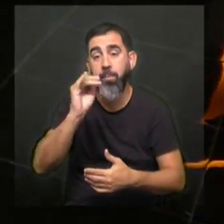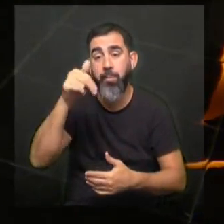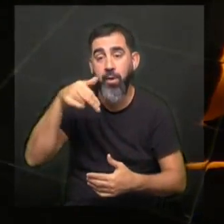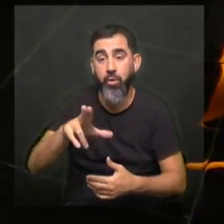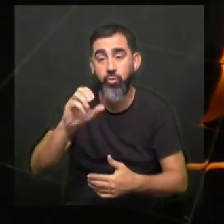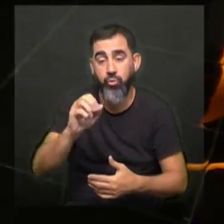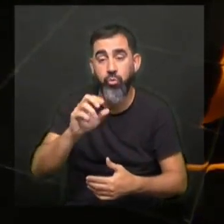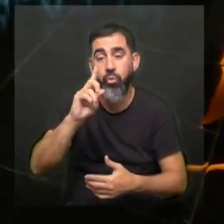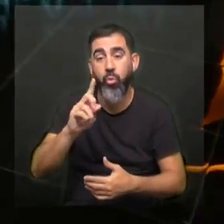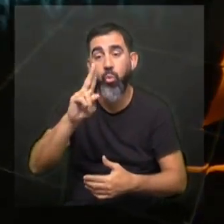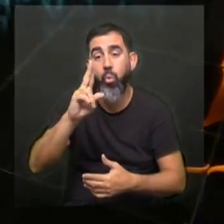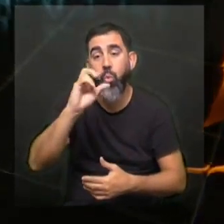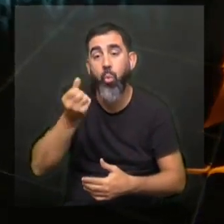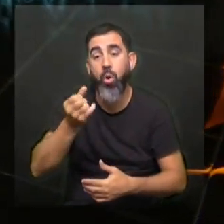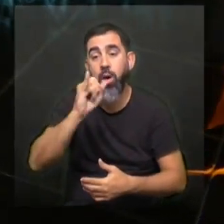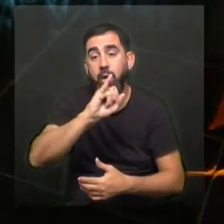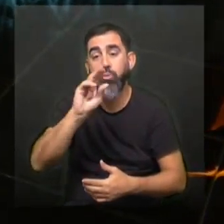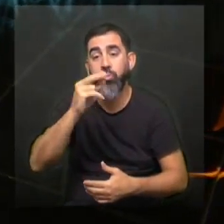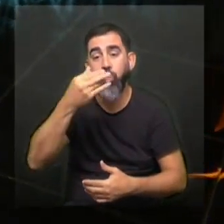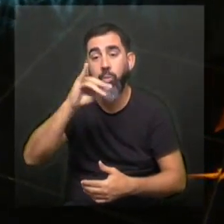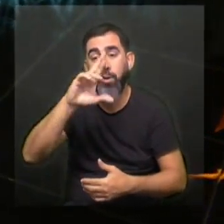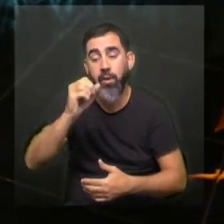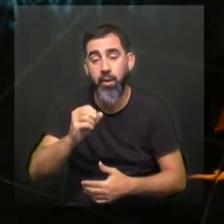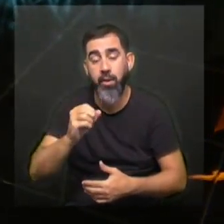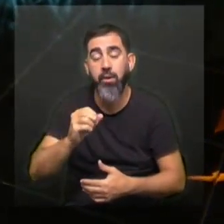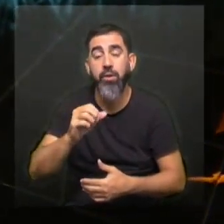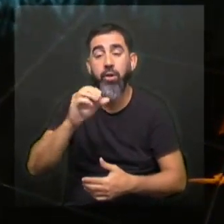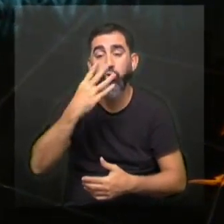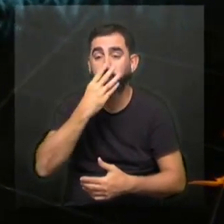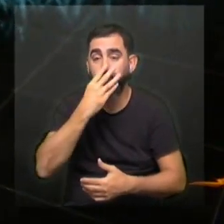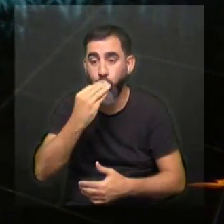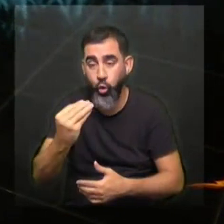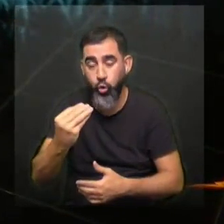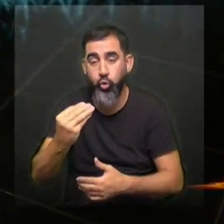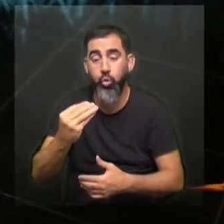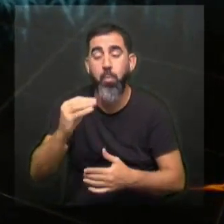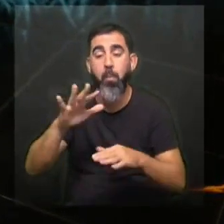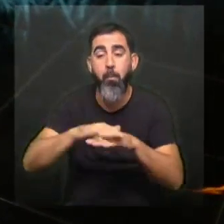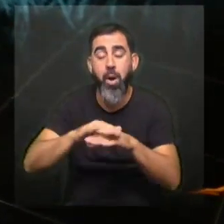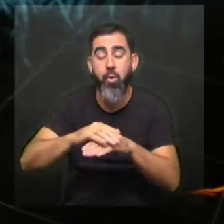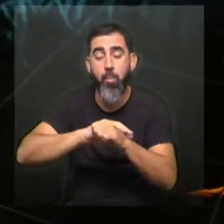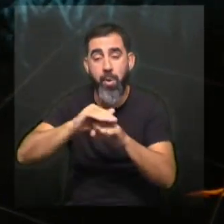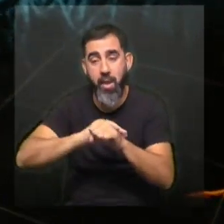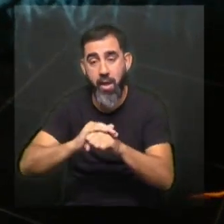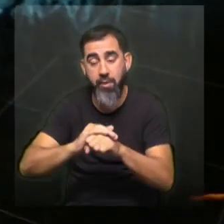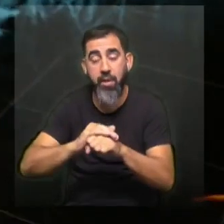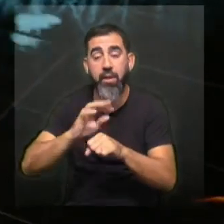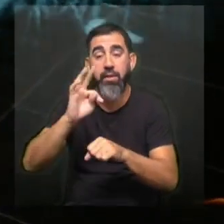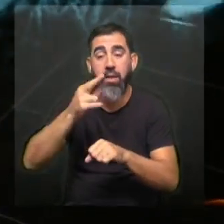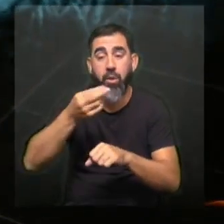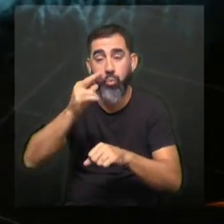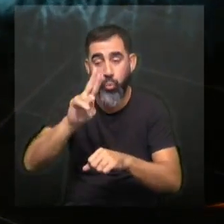jabalíes, el jofroye, que es el gato montés, zorros, mano pelada como el de recién, margay, nutrias, tatús, zorrillos,